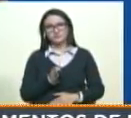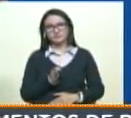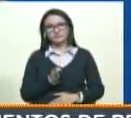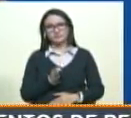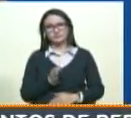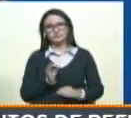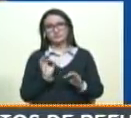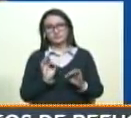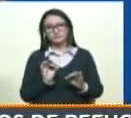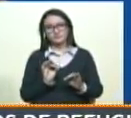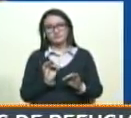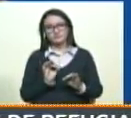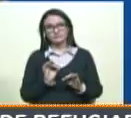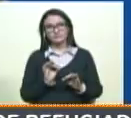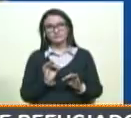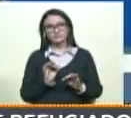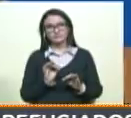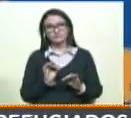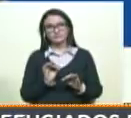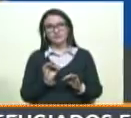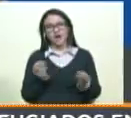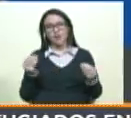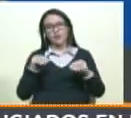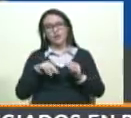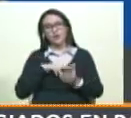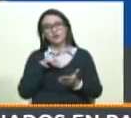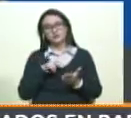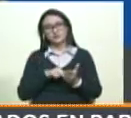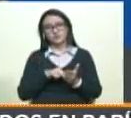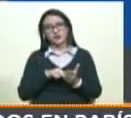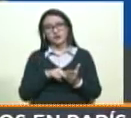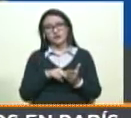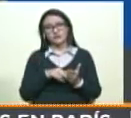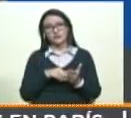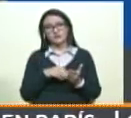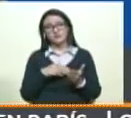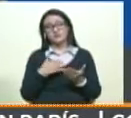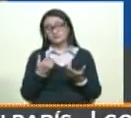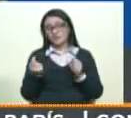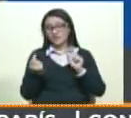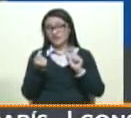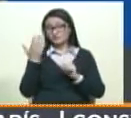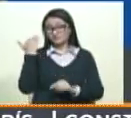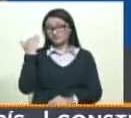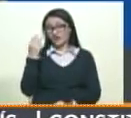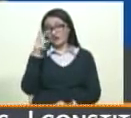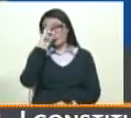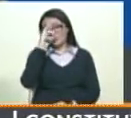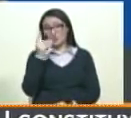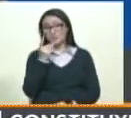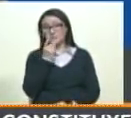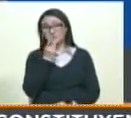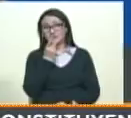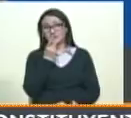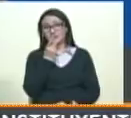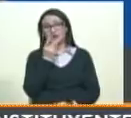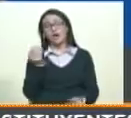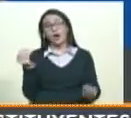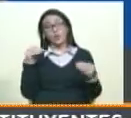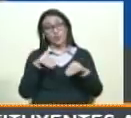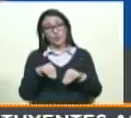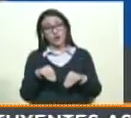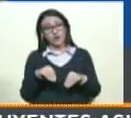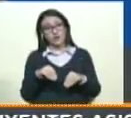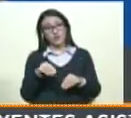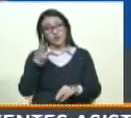magnánima, hacia el acuerdo nacional, a pesar de que teníamos un diálogo en República Dominicana, de que llegamos a un acuerdo